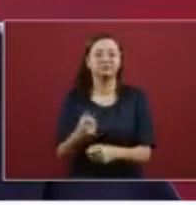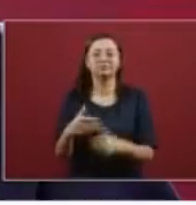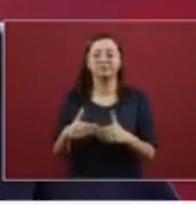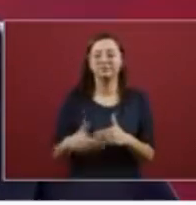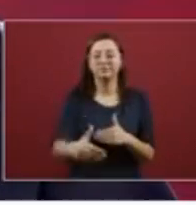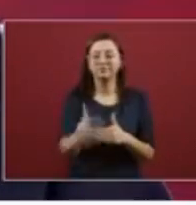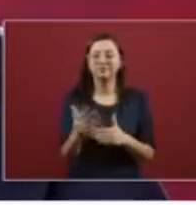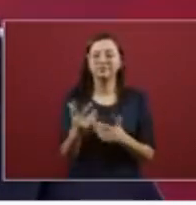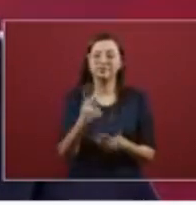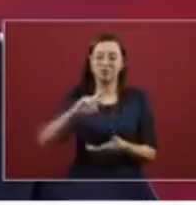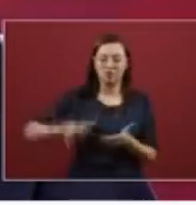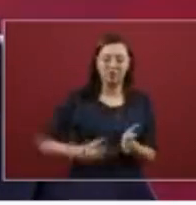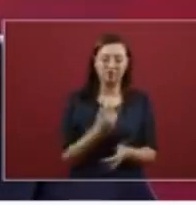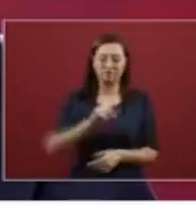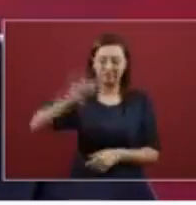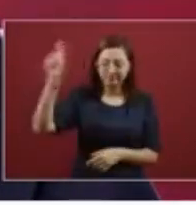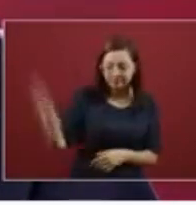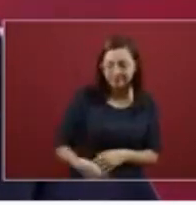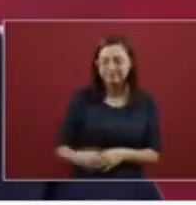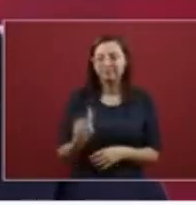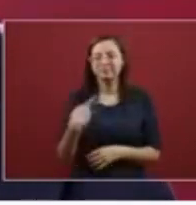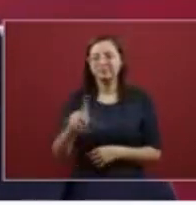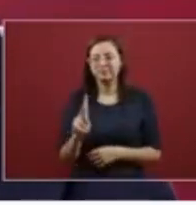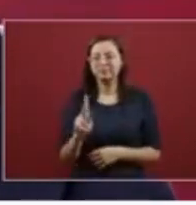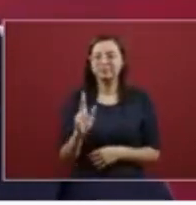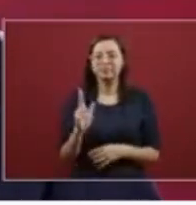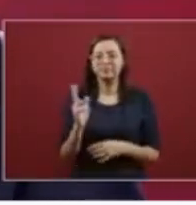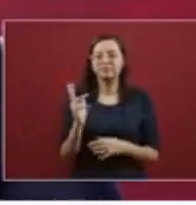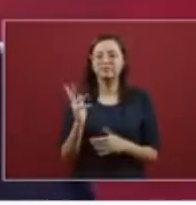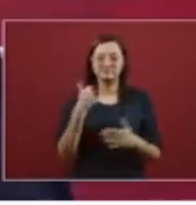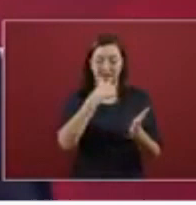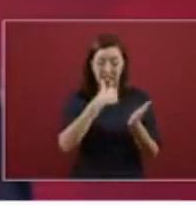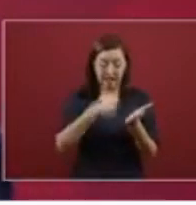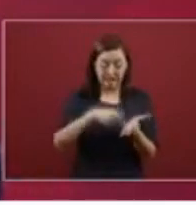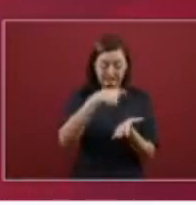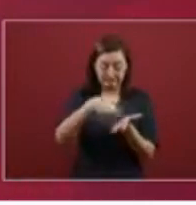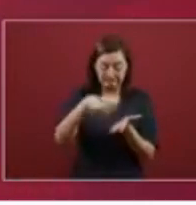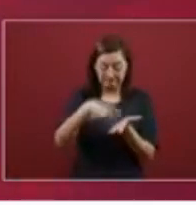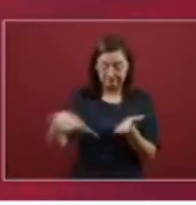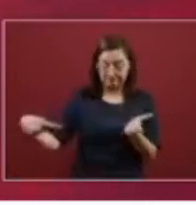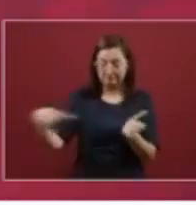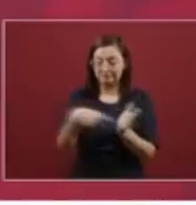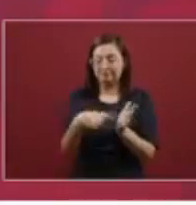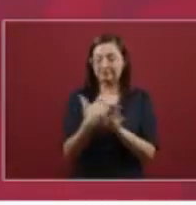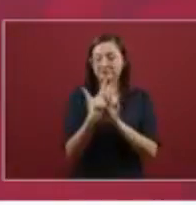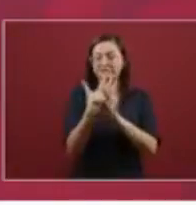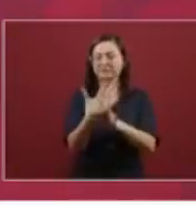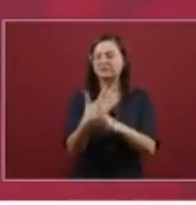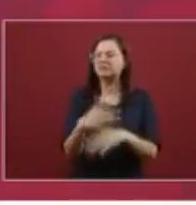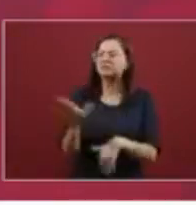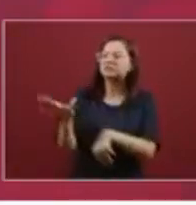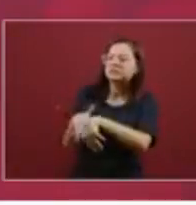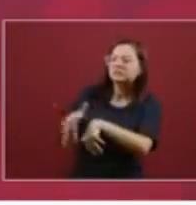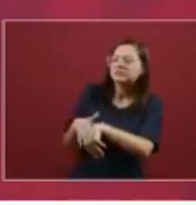este lo vuelven a traer pero regresando a la carta le dicen lucas alamán no se